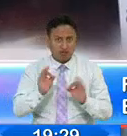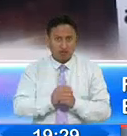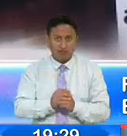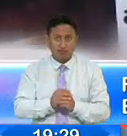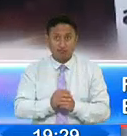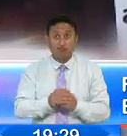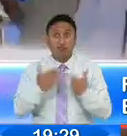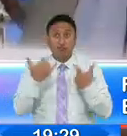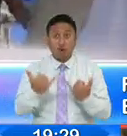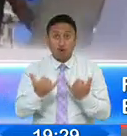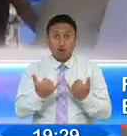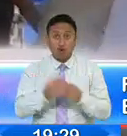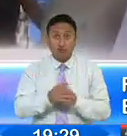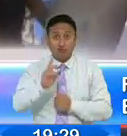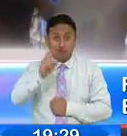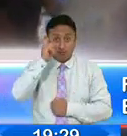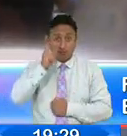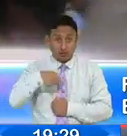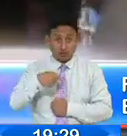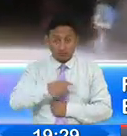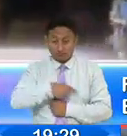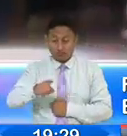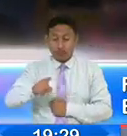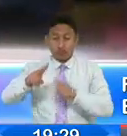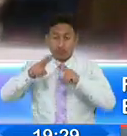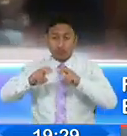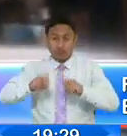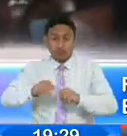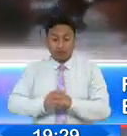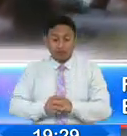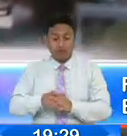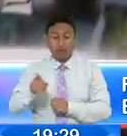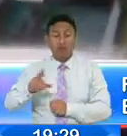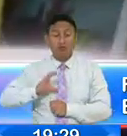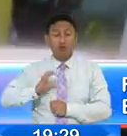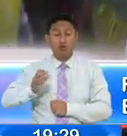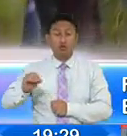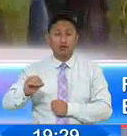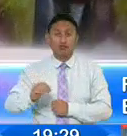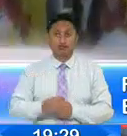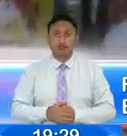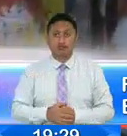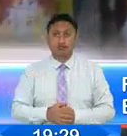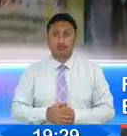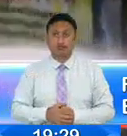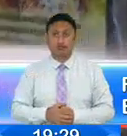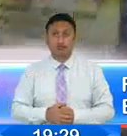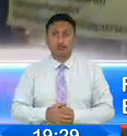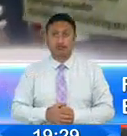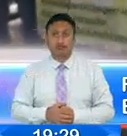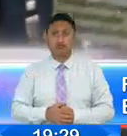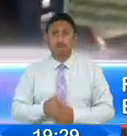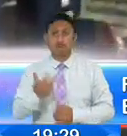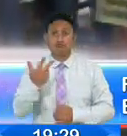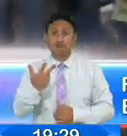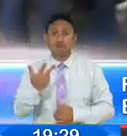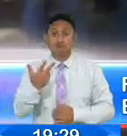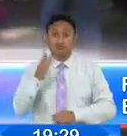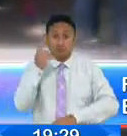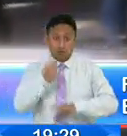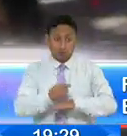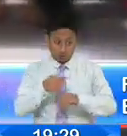se emitió las boletas de investigación para ellos y para el cuñado de Lisbeth, pero desaparecieron apenas se emitió